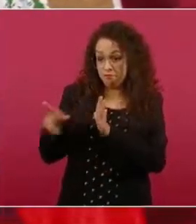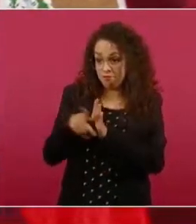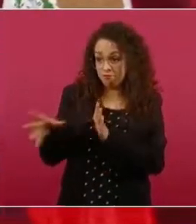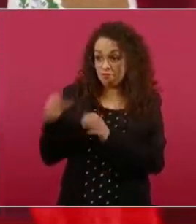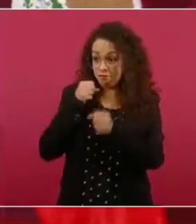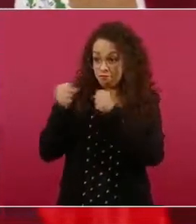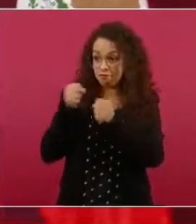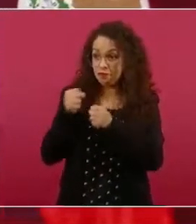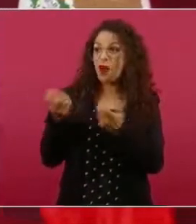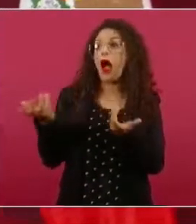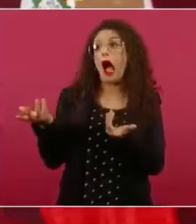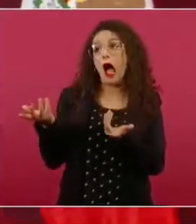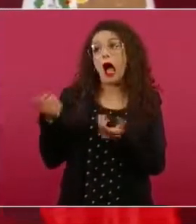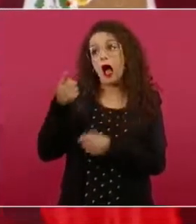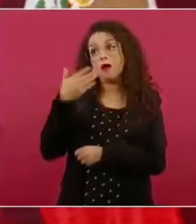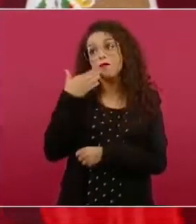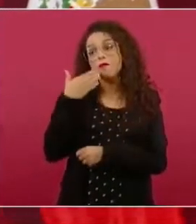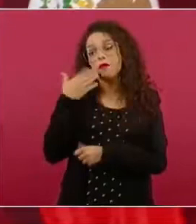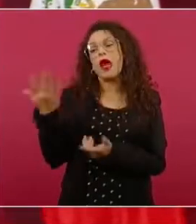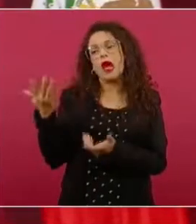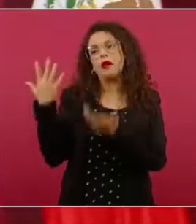callar.